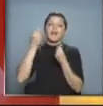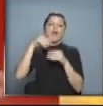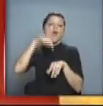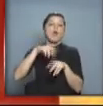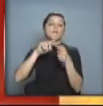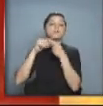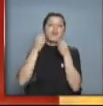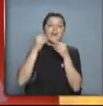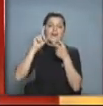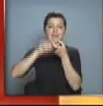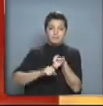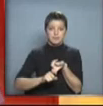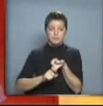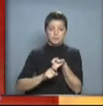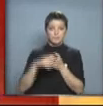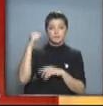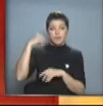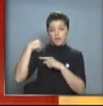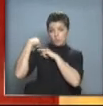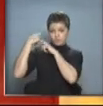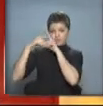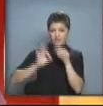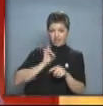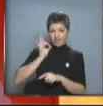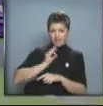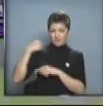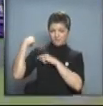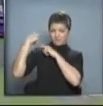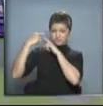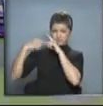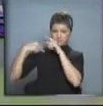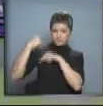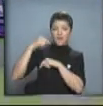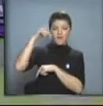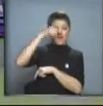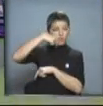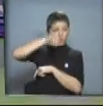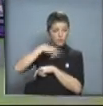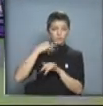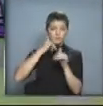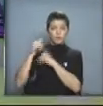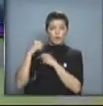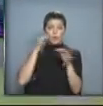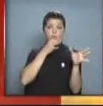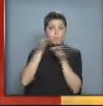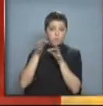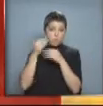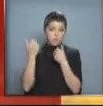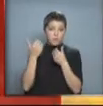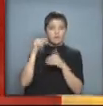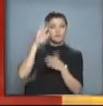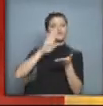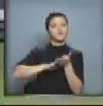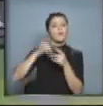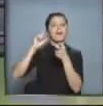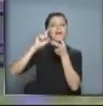que viene de hace muchos años y que las nuevas generaciones, un poco, me parece que la venimos discutiendo. Discutámosla, dicho sea de paso, los jóvenes y el